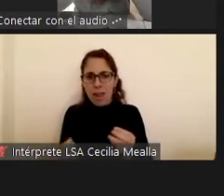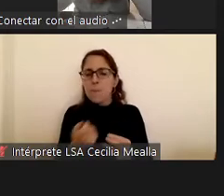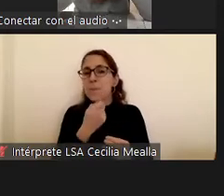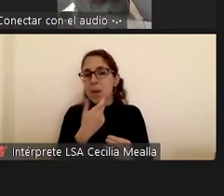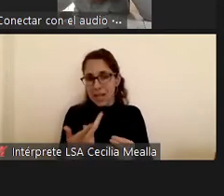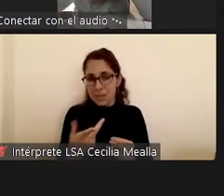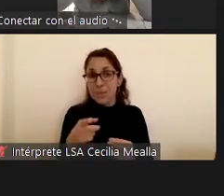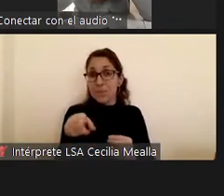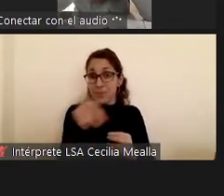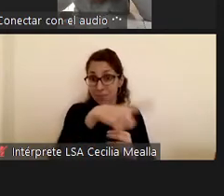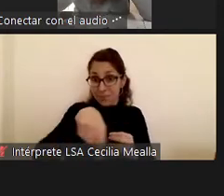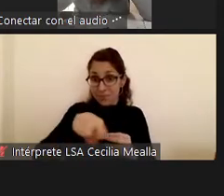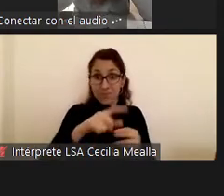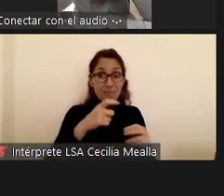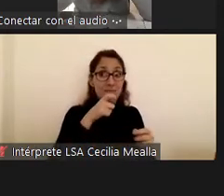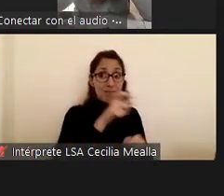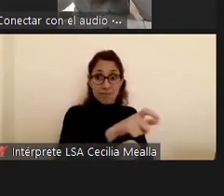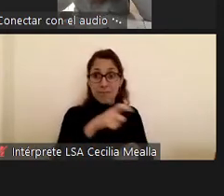que saber